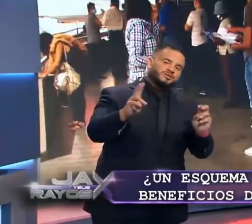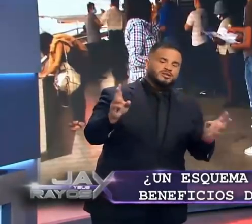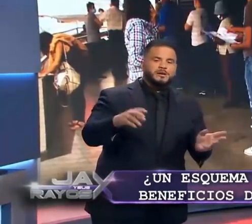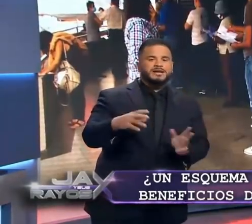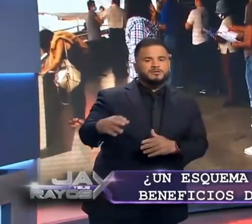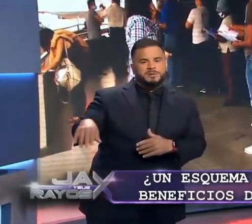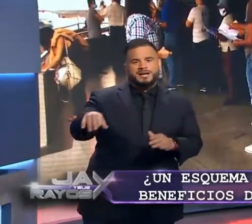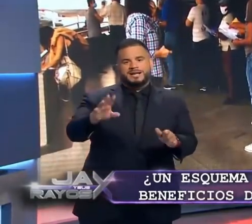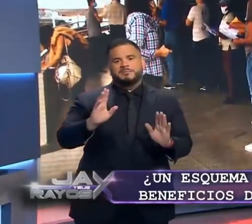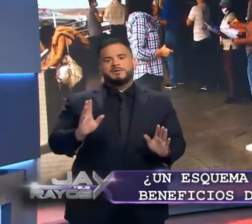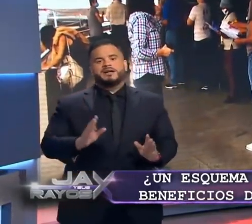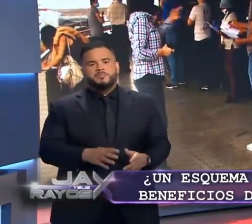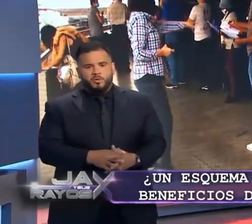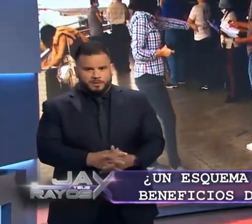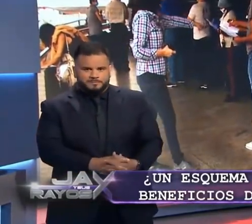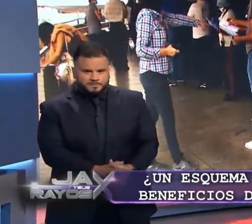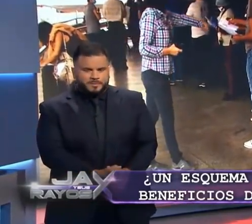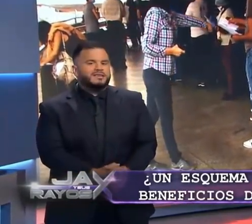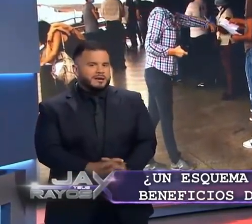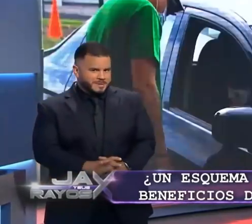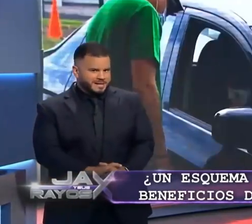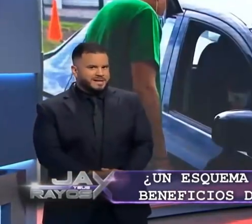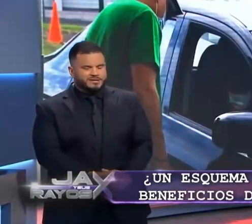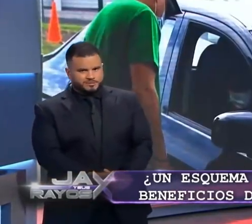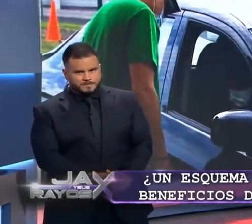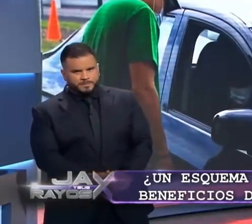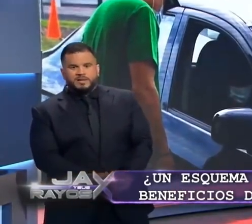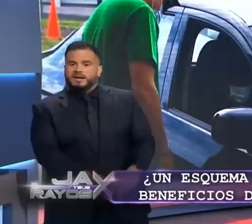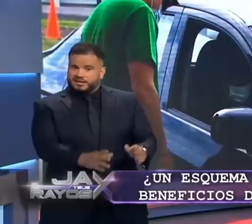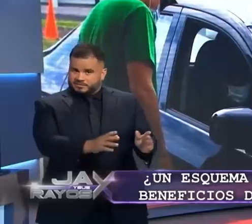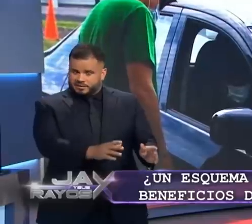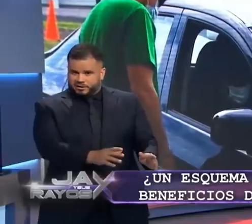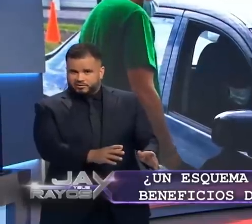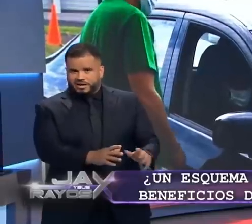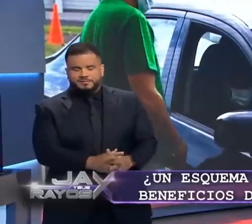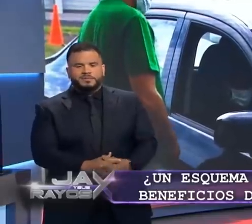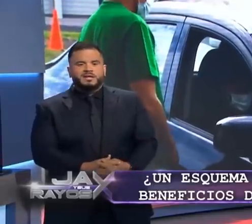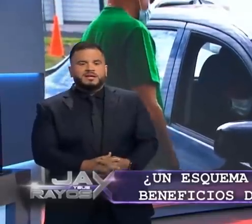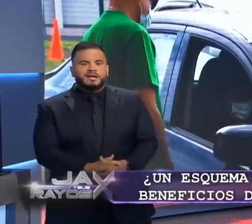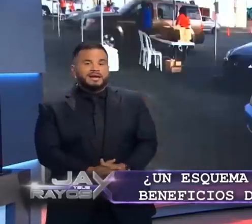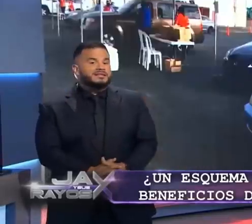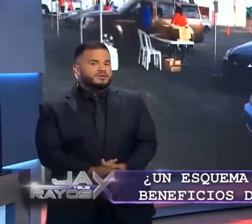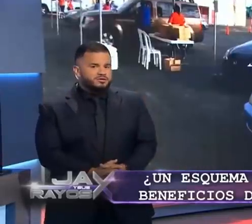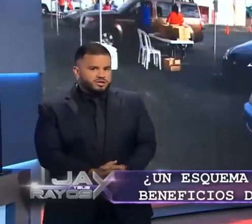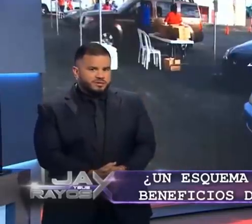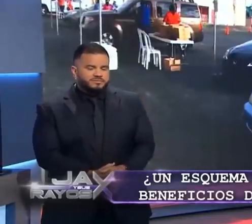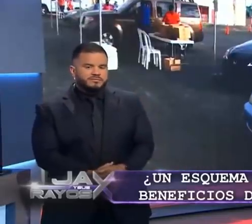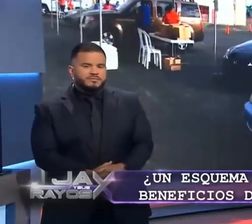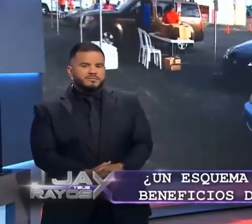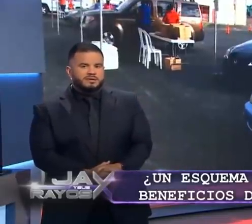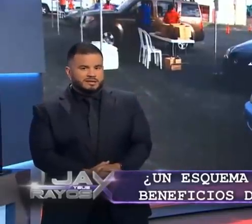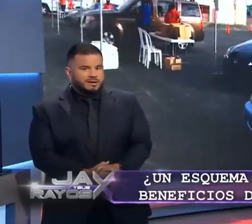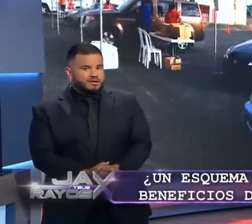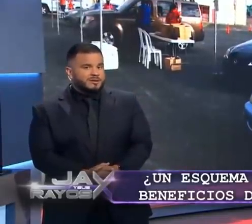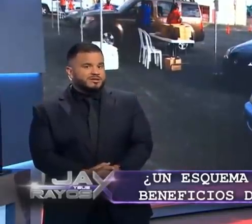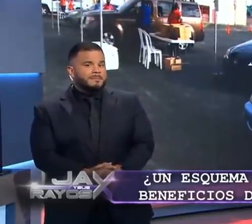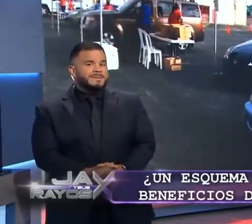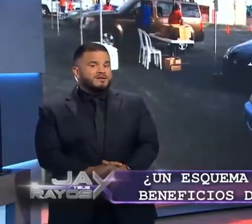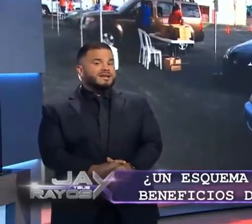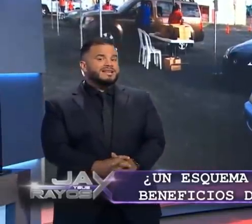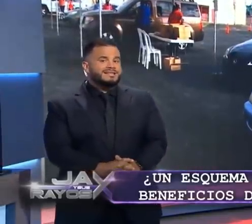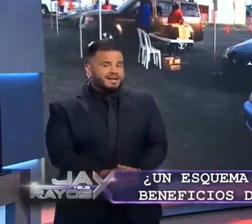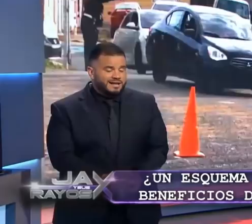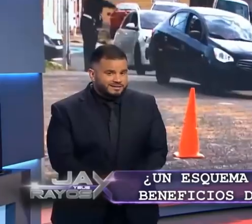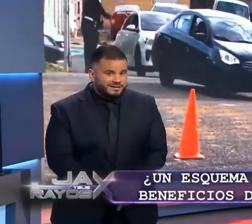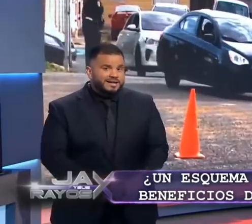unos supuestos trabajitos para que le aprueben el PUA. También de eso. Y desempleo regular. Esta noche estamos hablando de personas